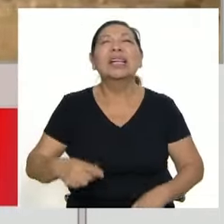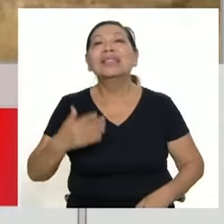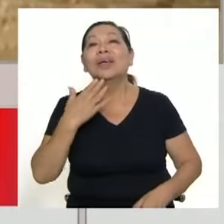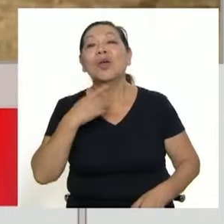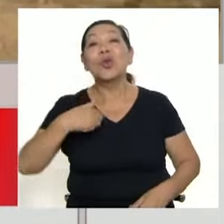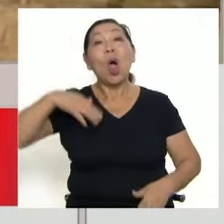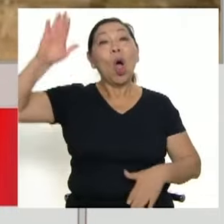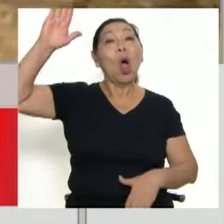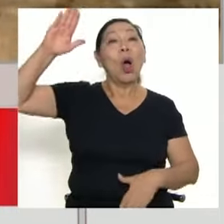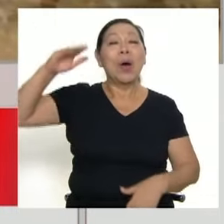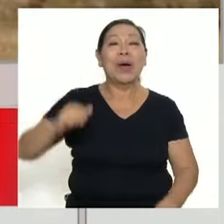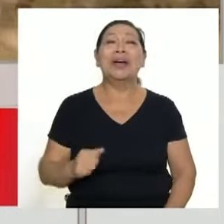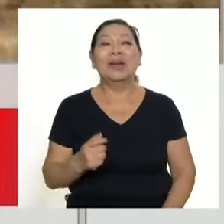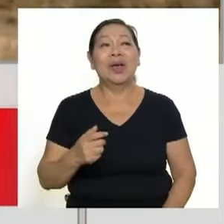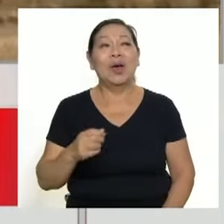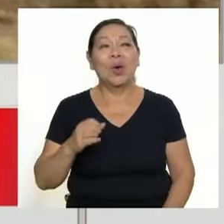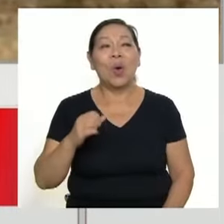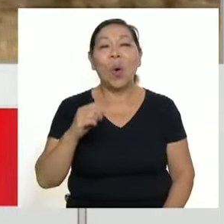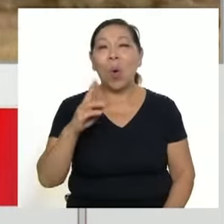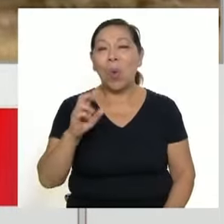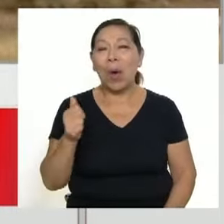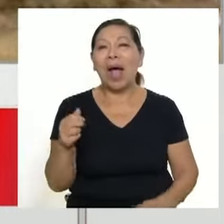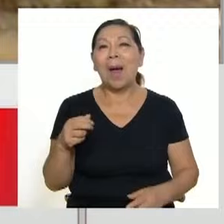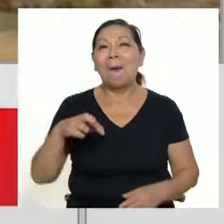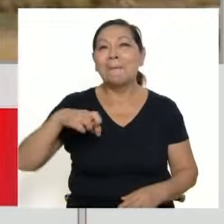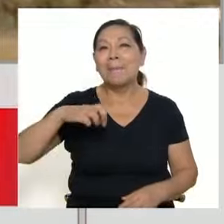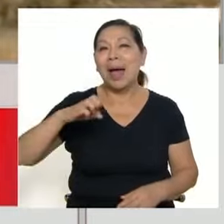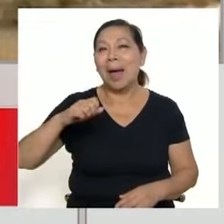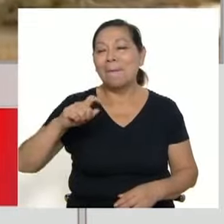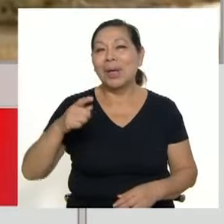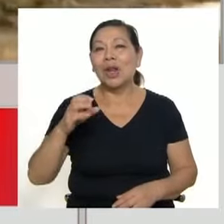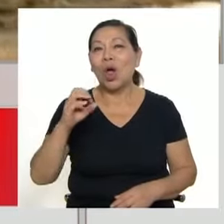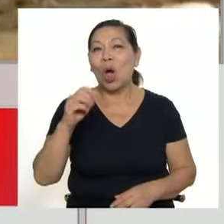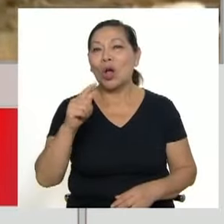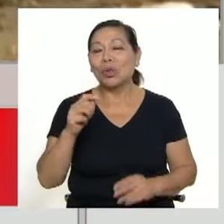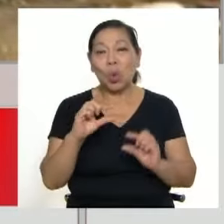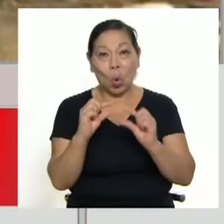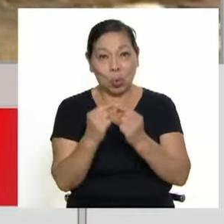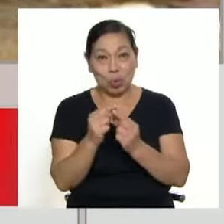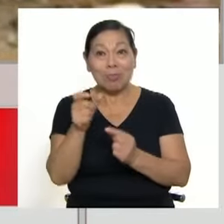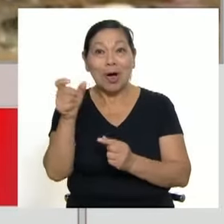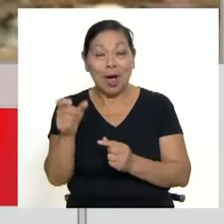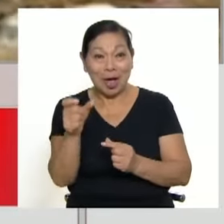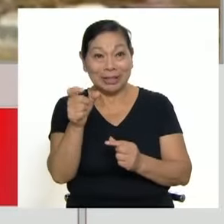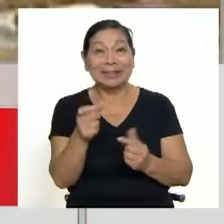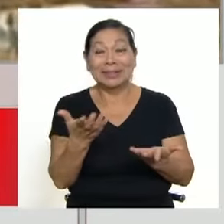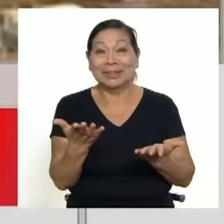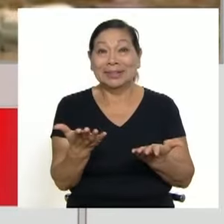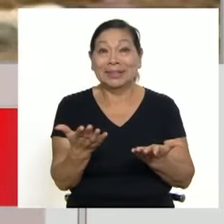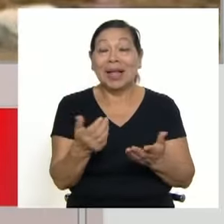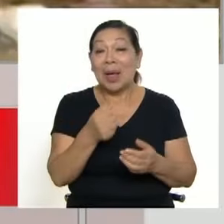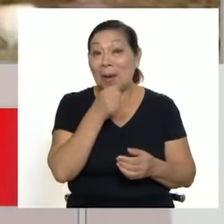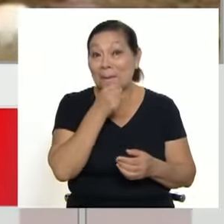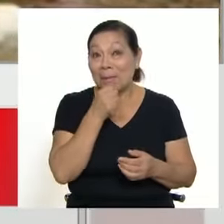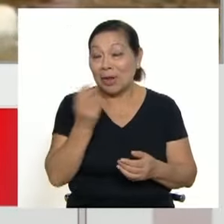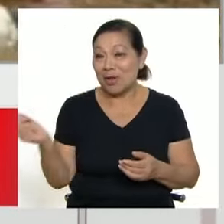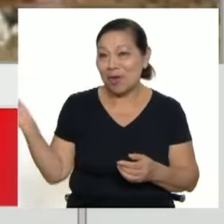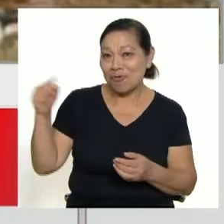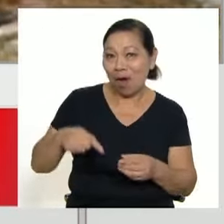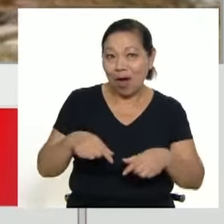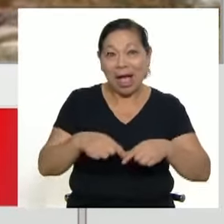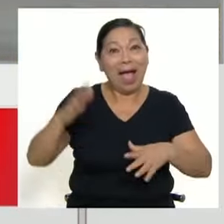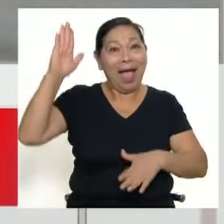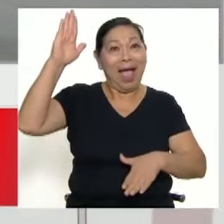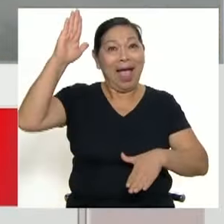Me apunté yo, se apuntó Roberto Wong, se apuntó Pamela Brescia, Olimpia Coronado, un grupo de chicos y de chicas que éramos de prensa. Y dijimos, ya,